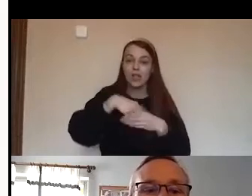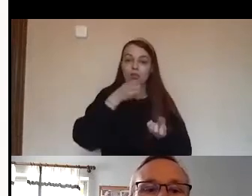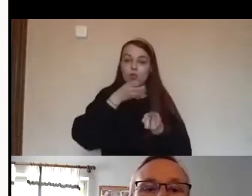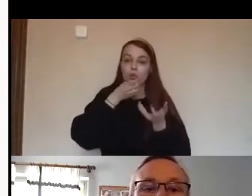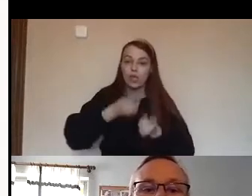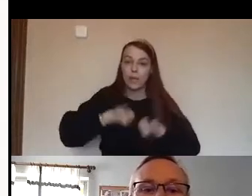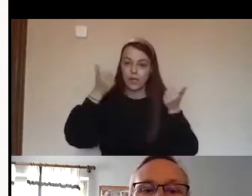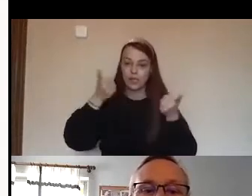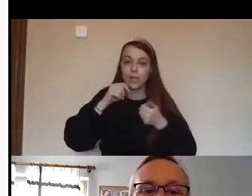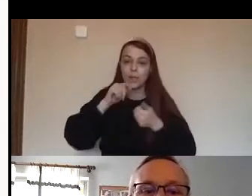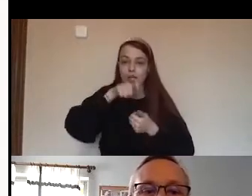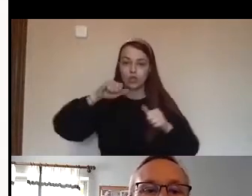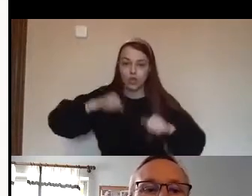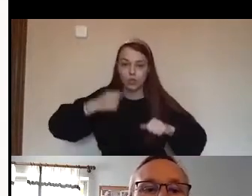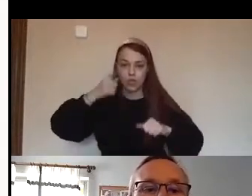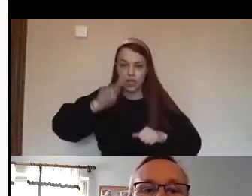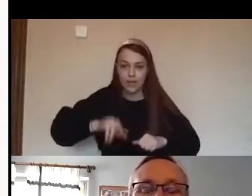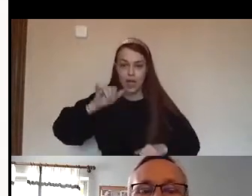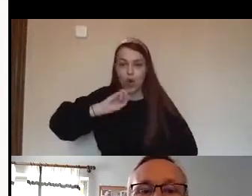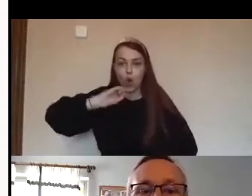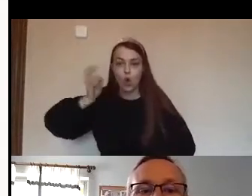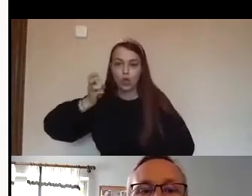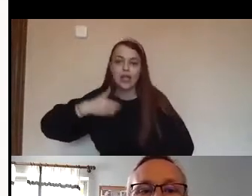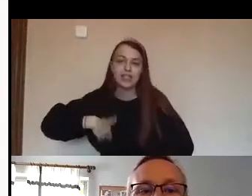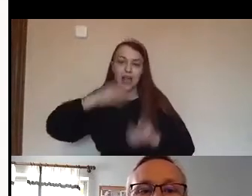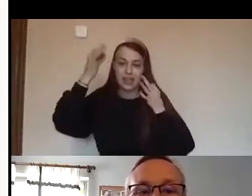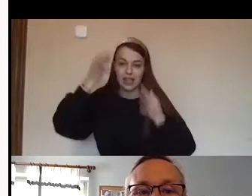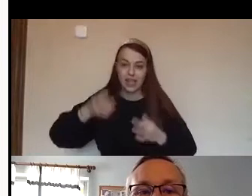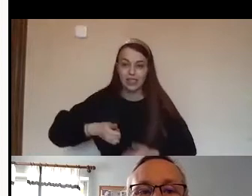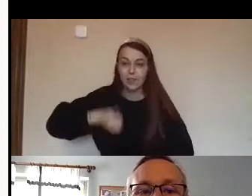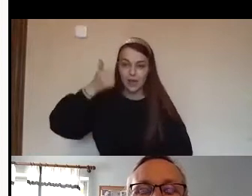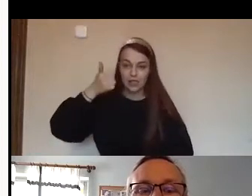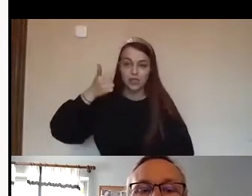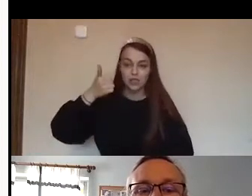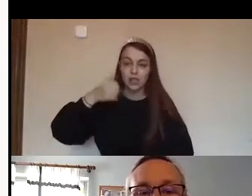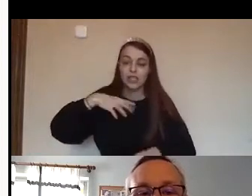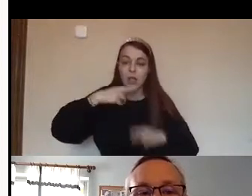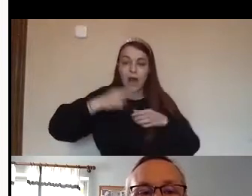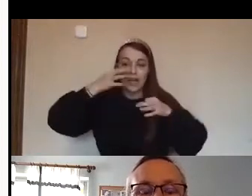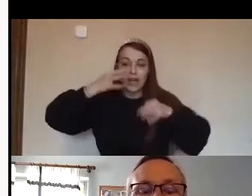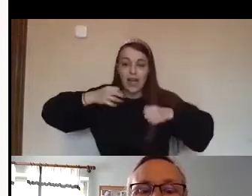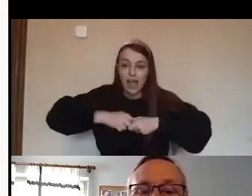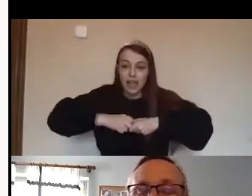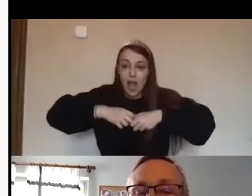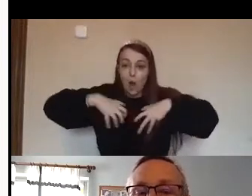los adultos también hay una versión más en detalle con realidad aumentada, donde se ve